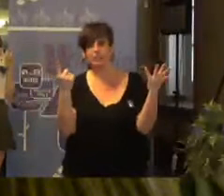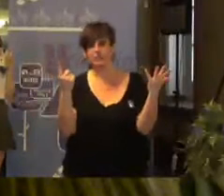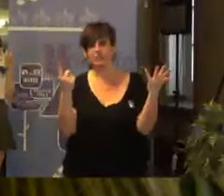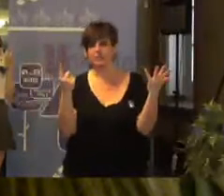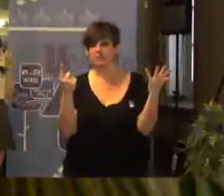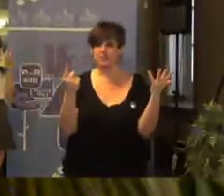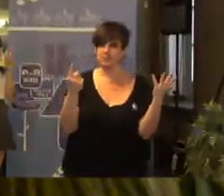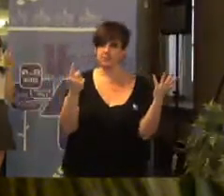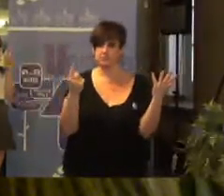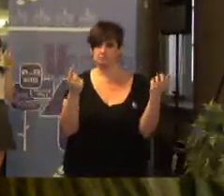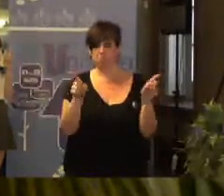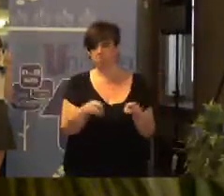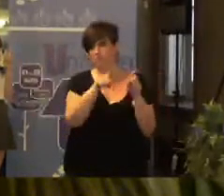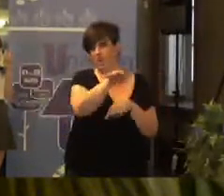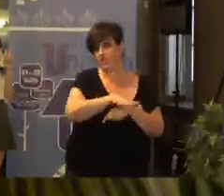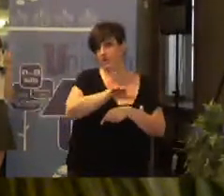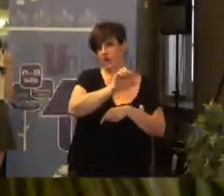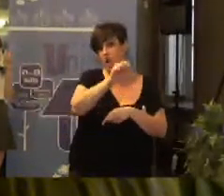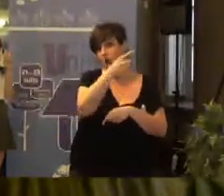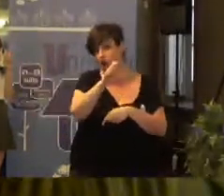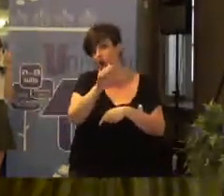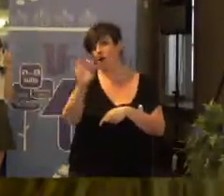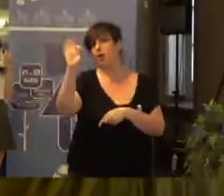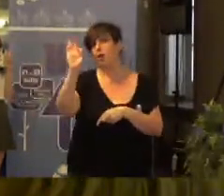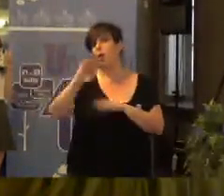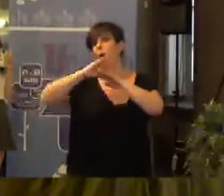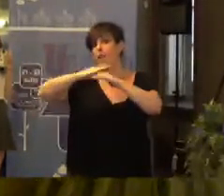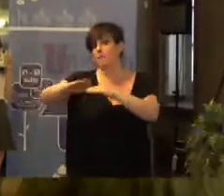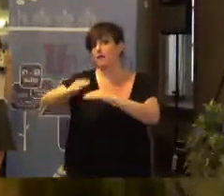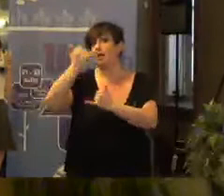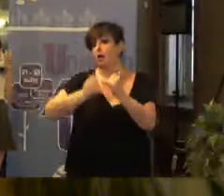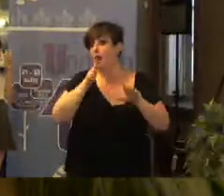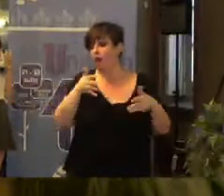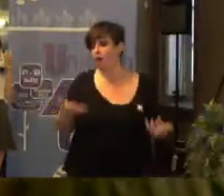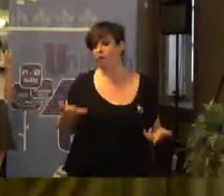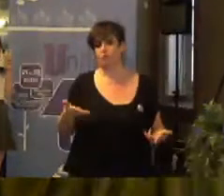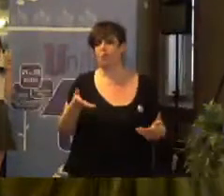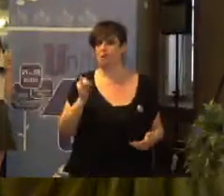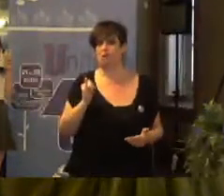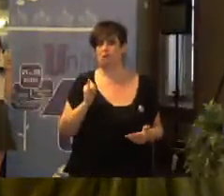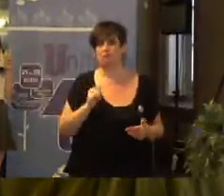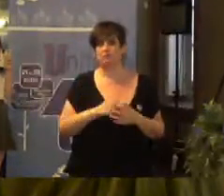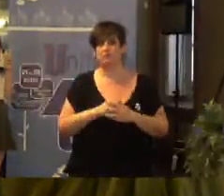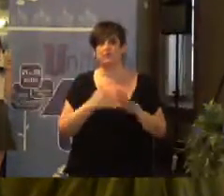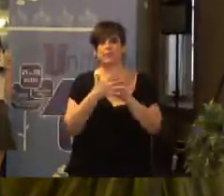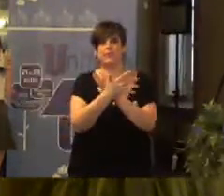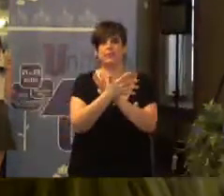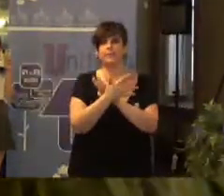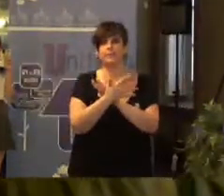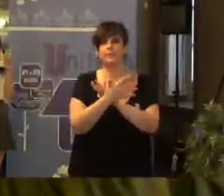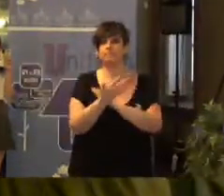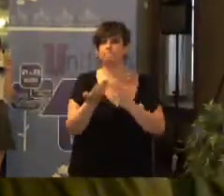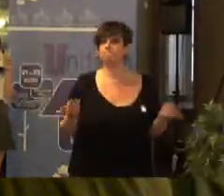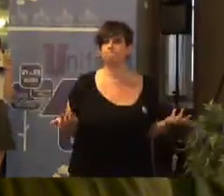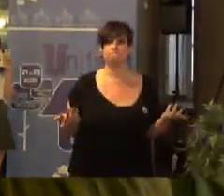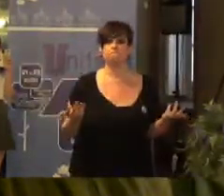espacio fose Ague, fose Marea, recibise a confianza cidadá, sigue existindo hoxe en día. É dicir, non houve ningunha razón para que esa